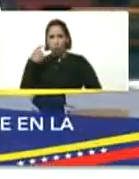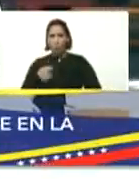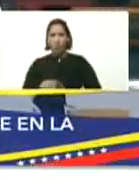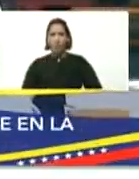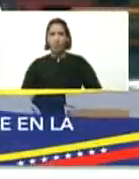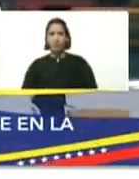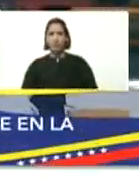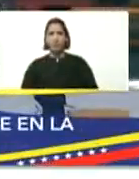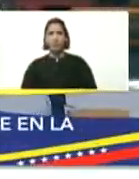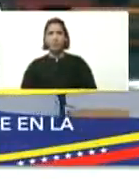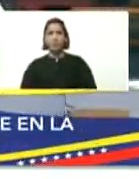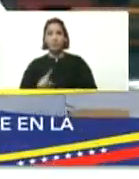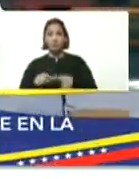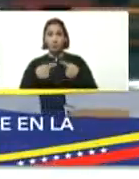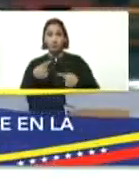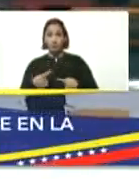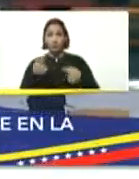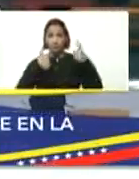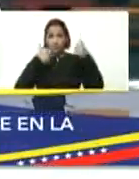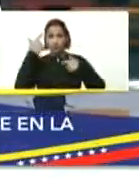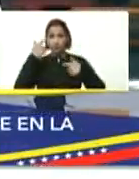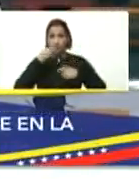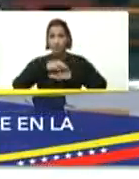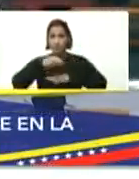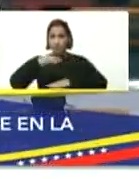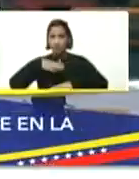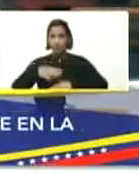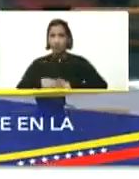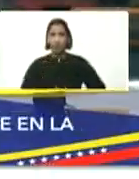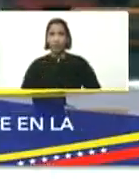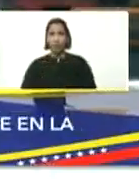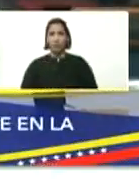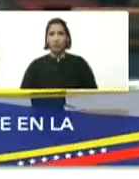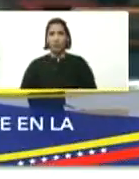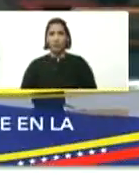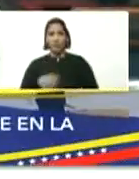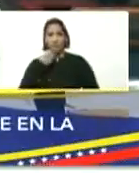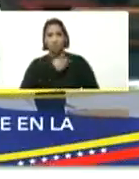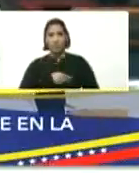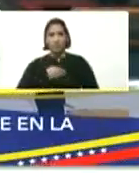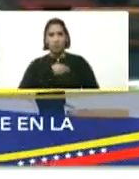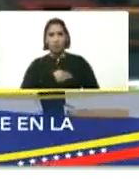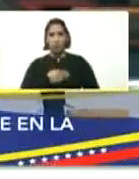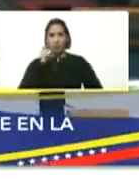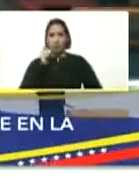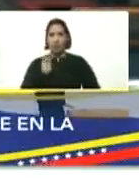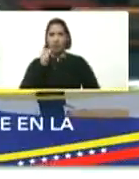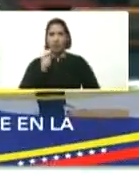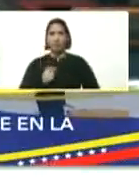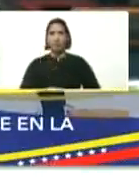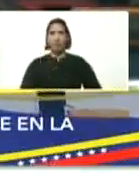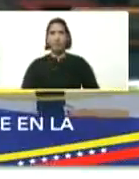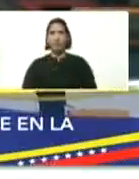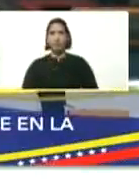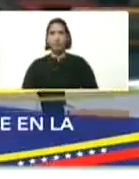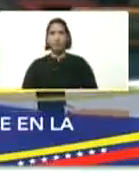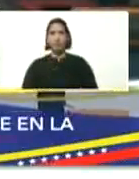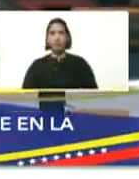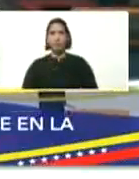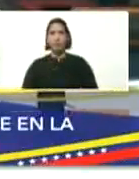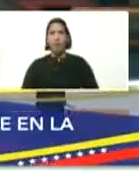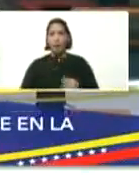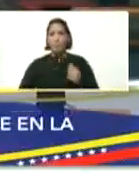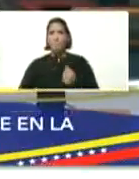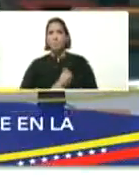luego, cuando el comandante Chávez me dejó en esta misión, en esta tarea, conté con el